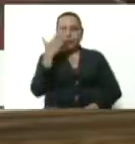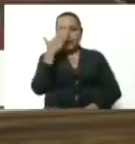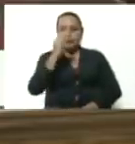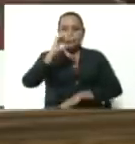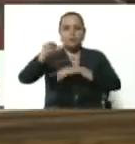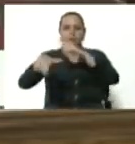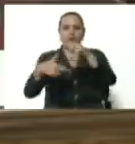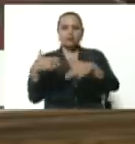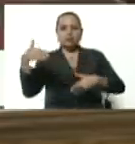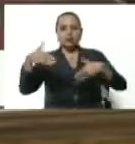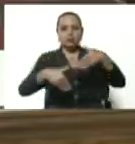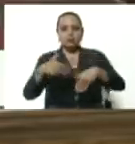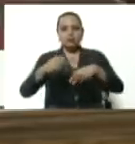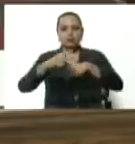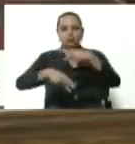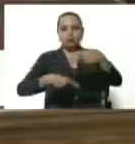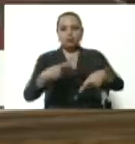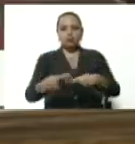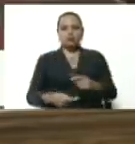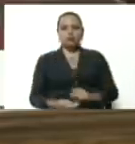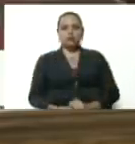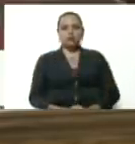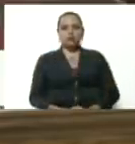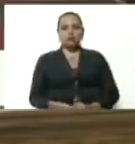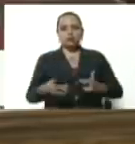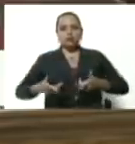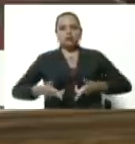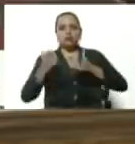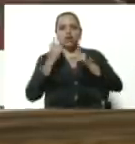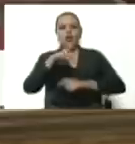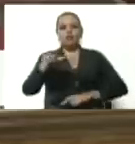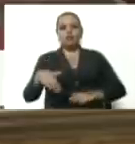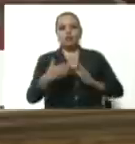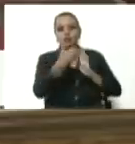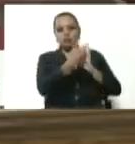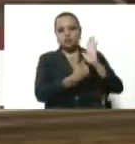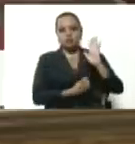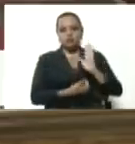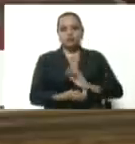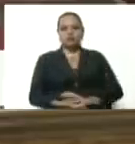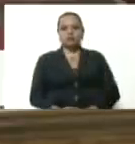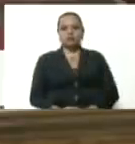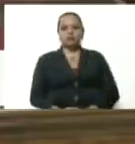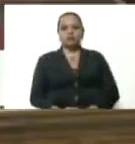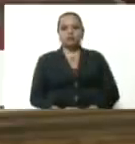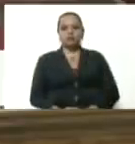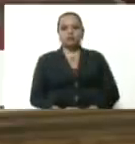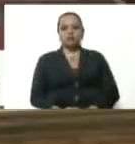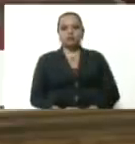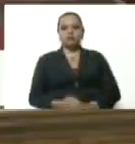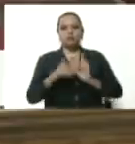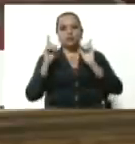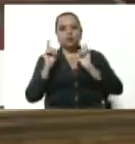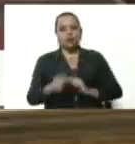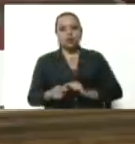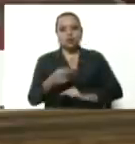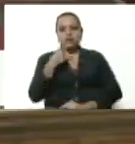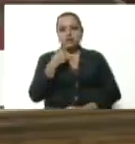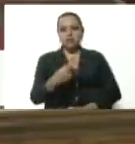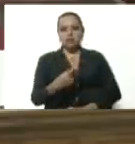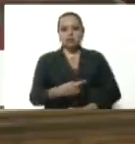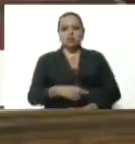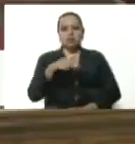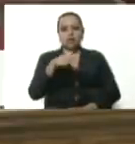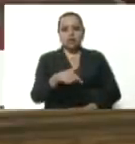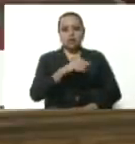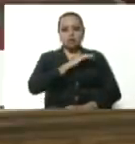venideros procesos electorales dispuestos en nuestra Carta Magna. considerando que este poder